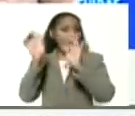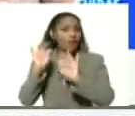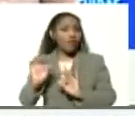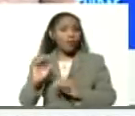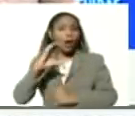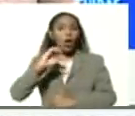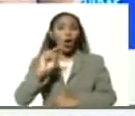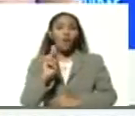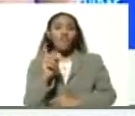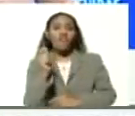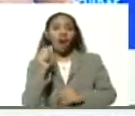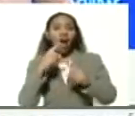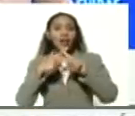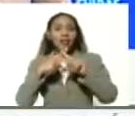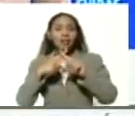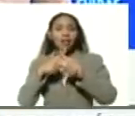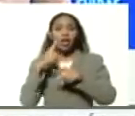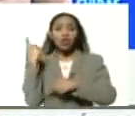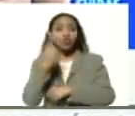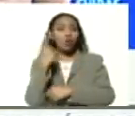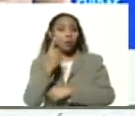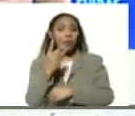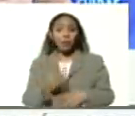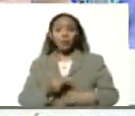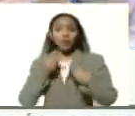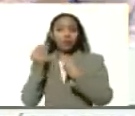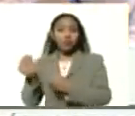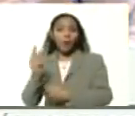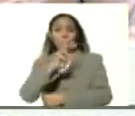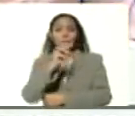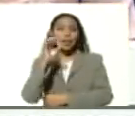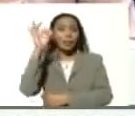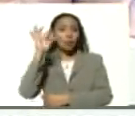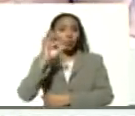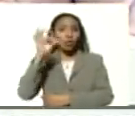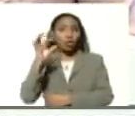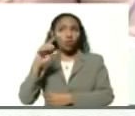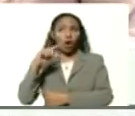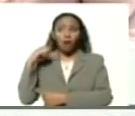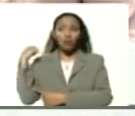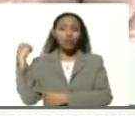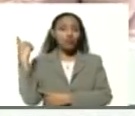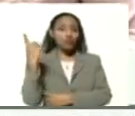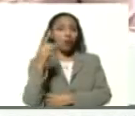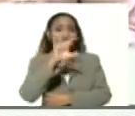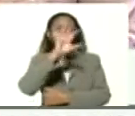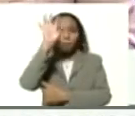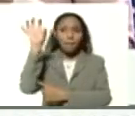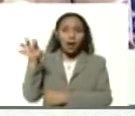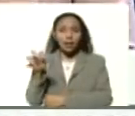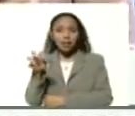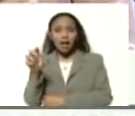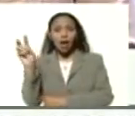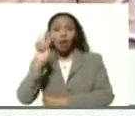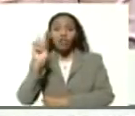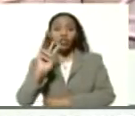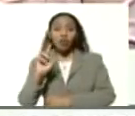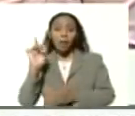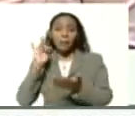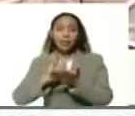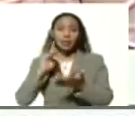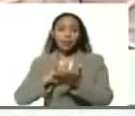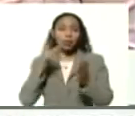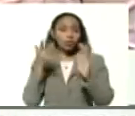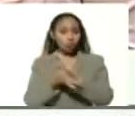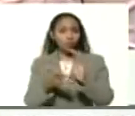COVAX, que solamente podrá garantizar el 20% al resto de los países, de donde Venezuela está participando,